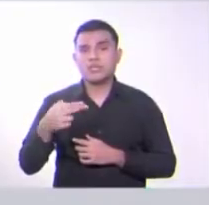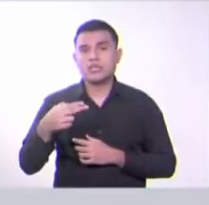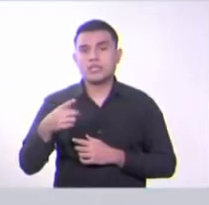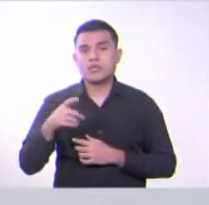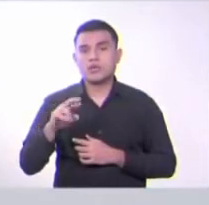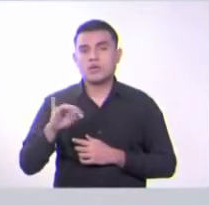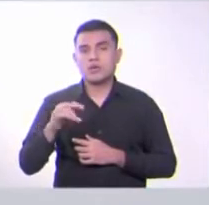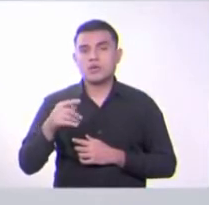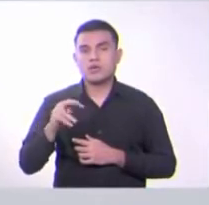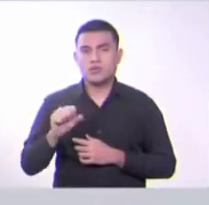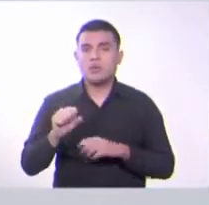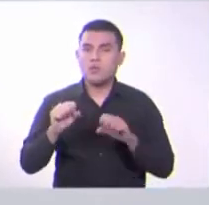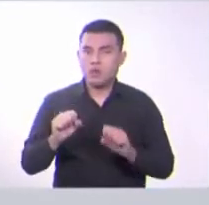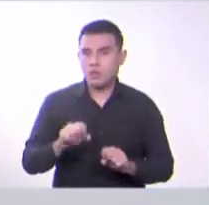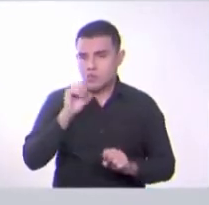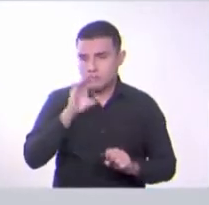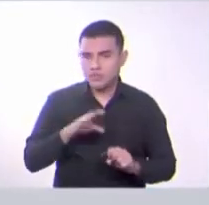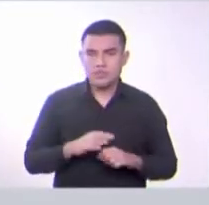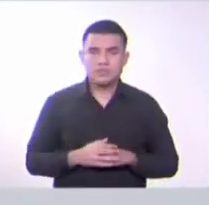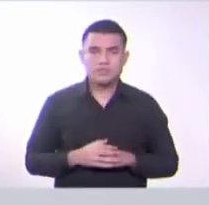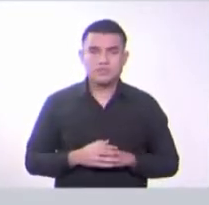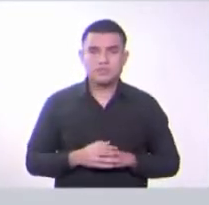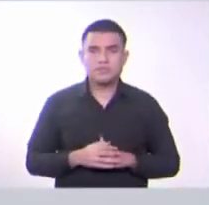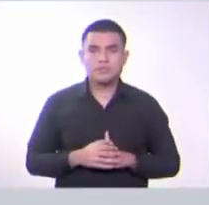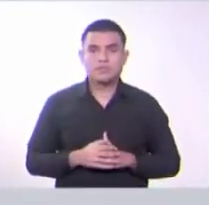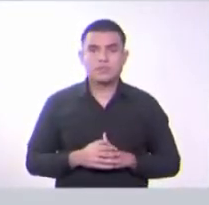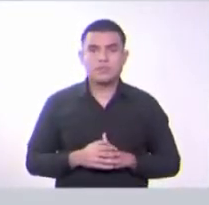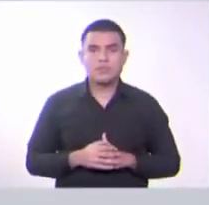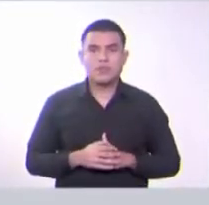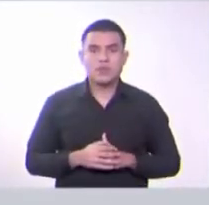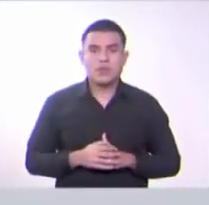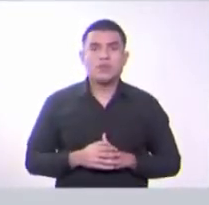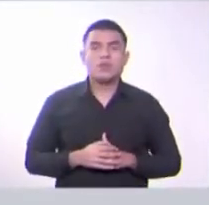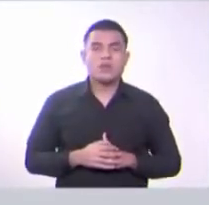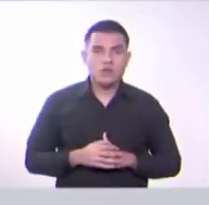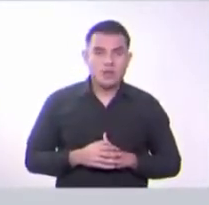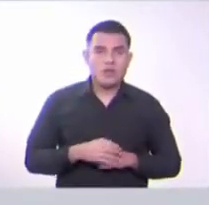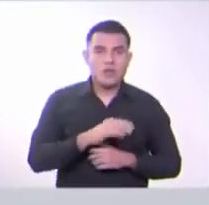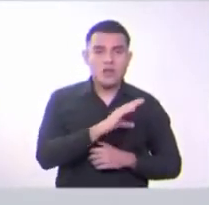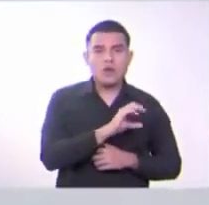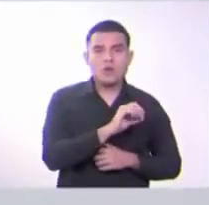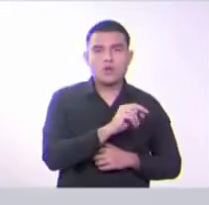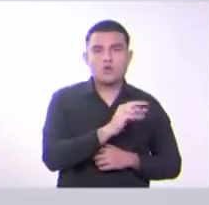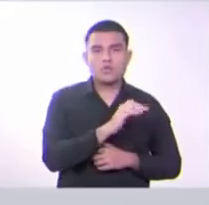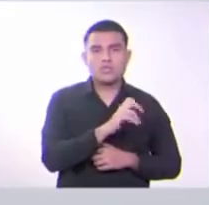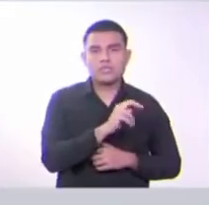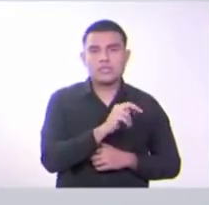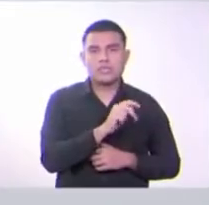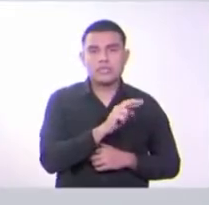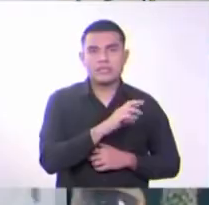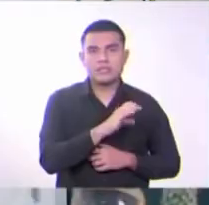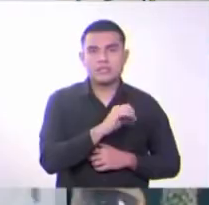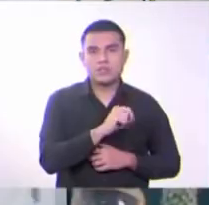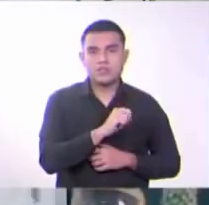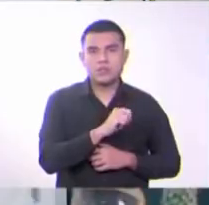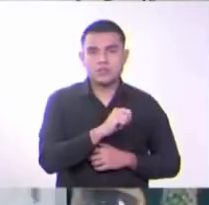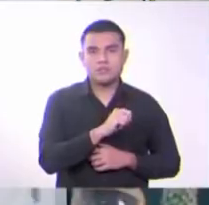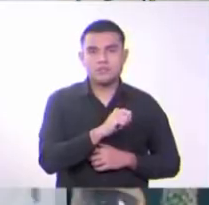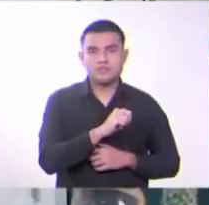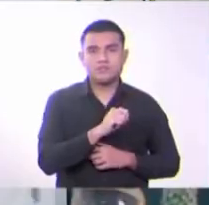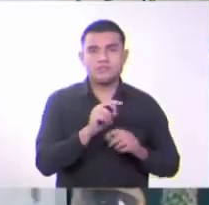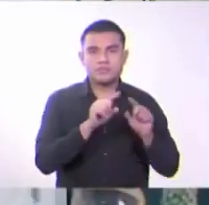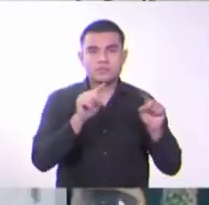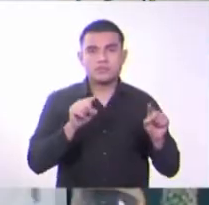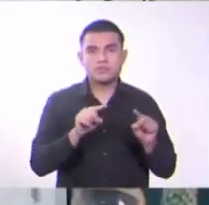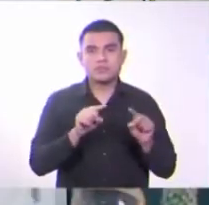También podemos decir que la concentración de los iones hidrógeno es igual